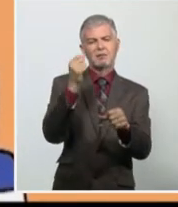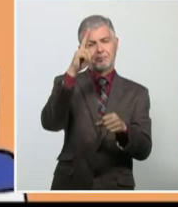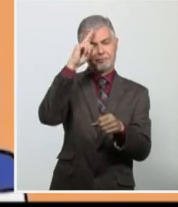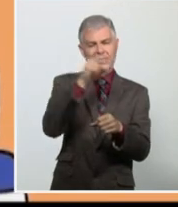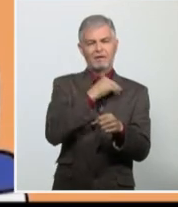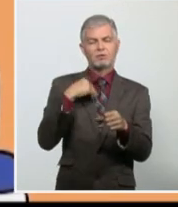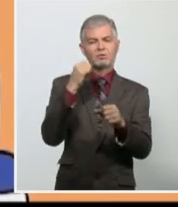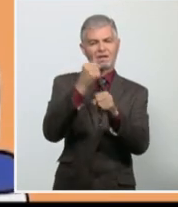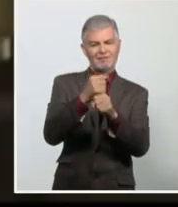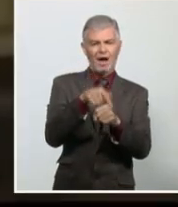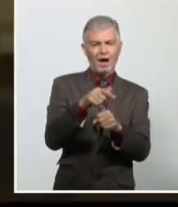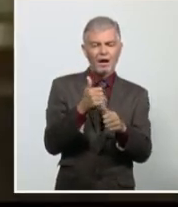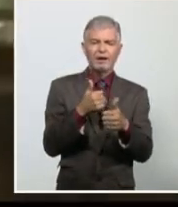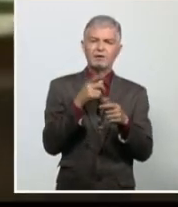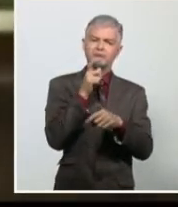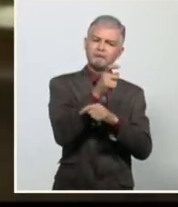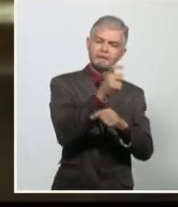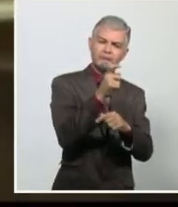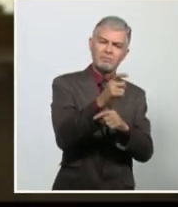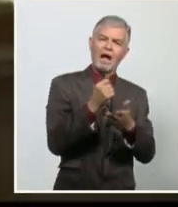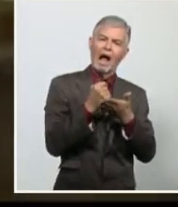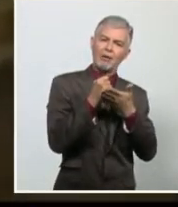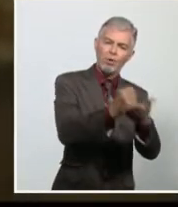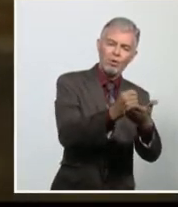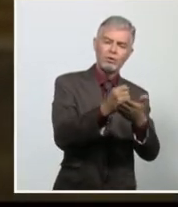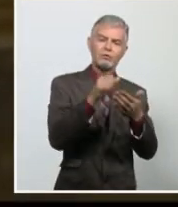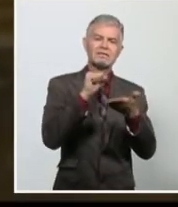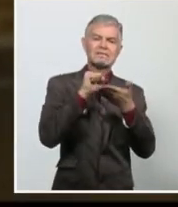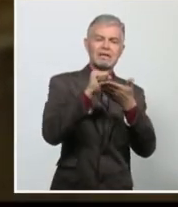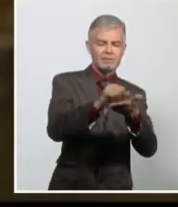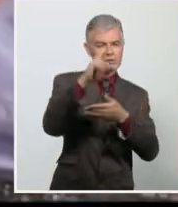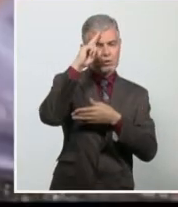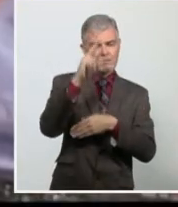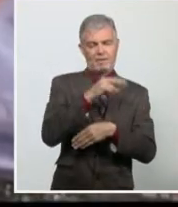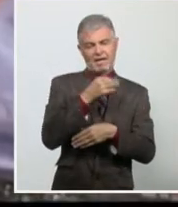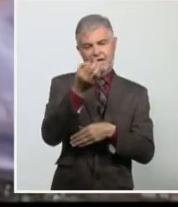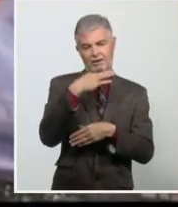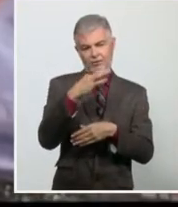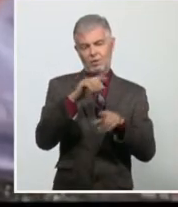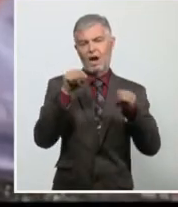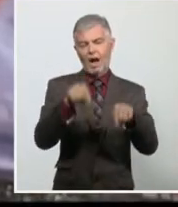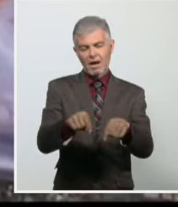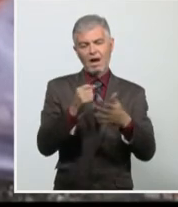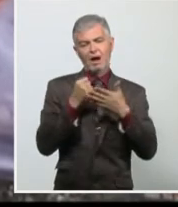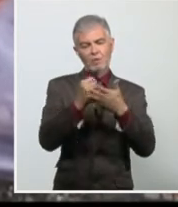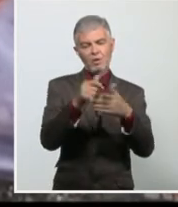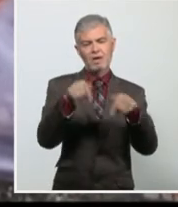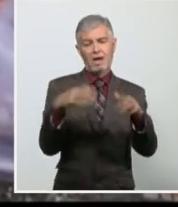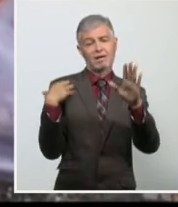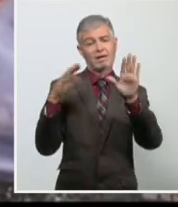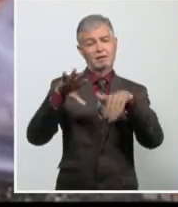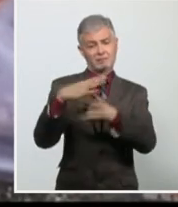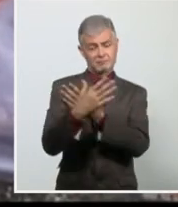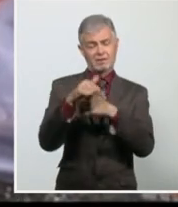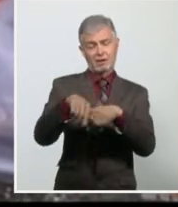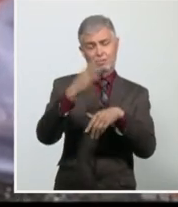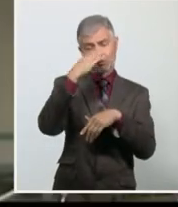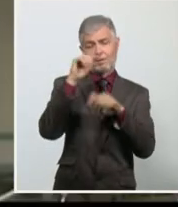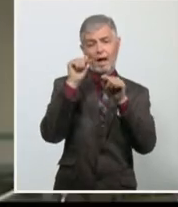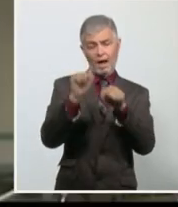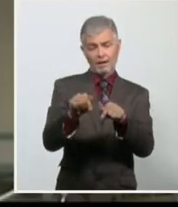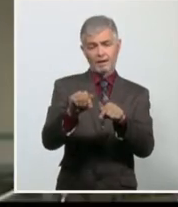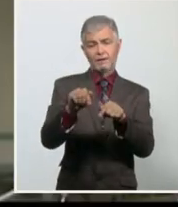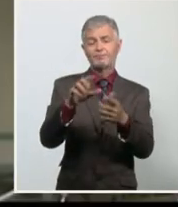adiestramiento y apoyo al servicio médico según informa la cancillería cubana en esa nación insular mientras en la ciudad italiana